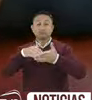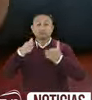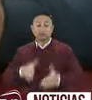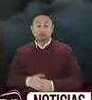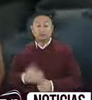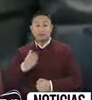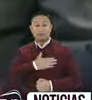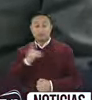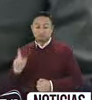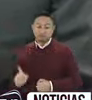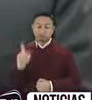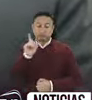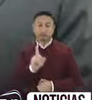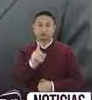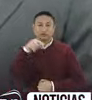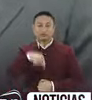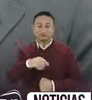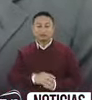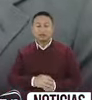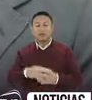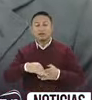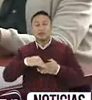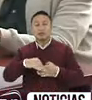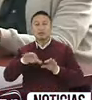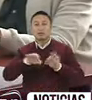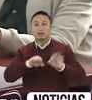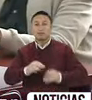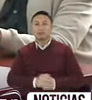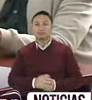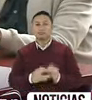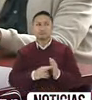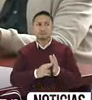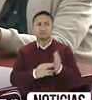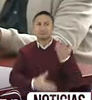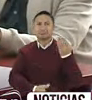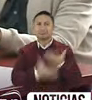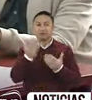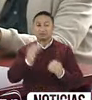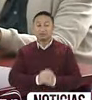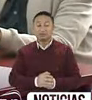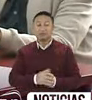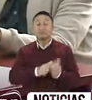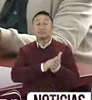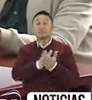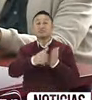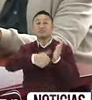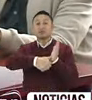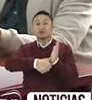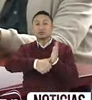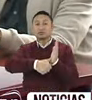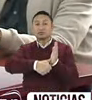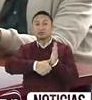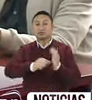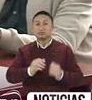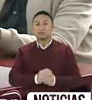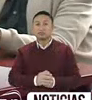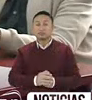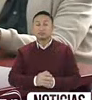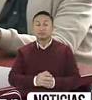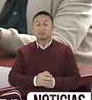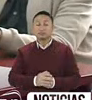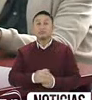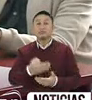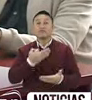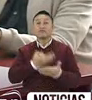acudan personalmente para realizar una guía inductiva. Los requisitos son muy simples: necesitamos una copia de la cédula, necesitamos una planilla